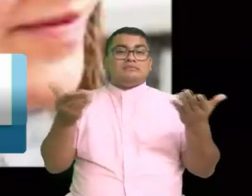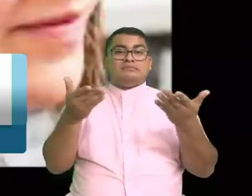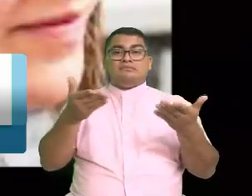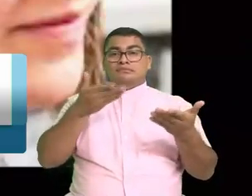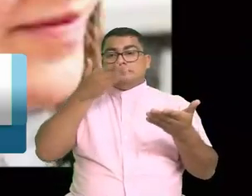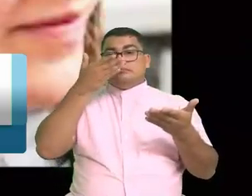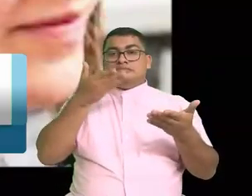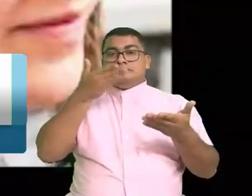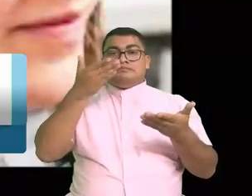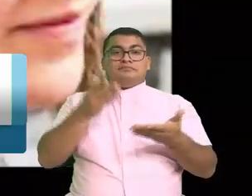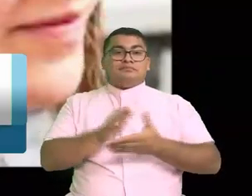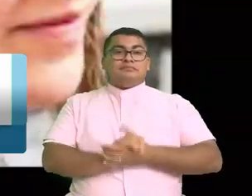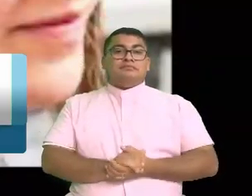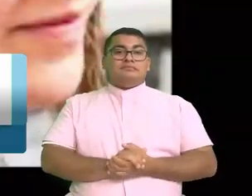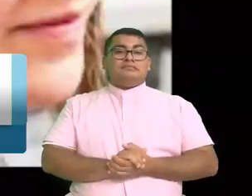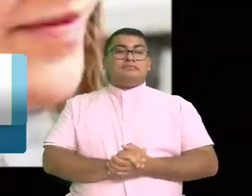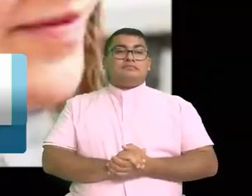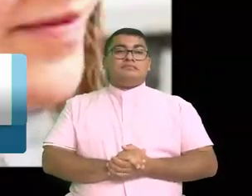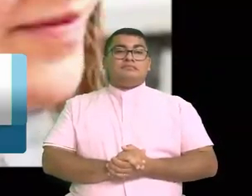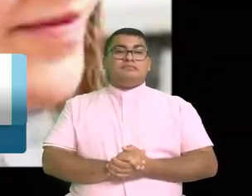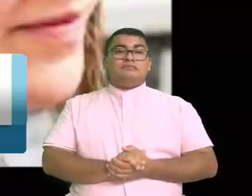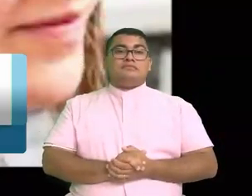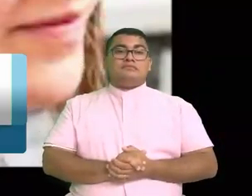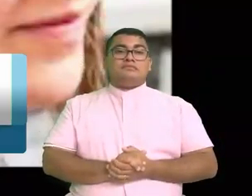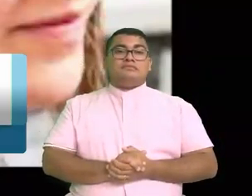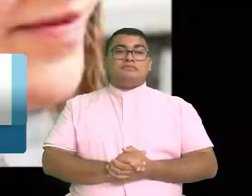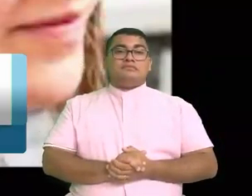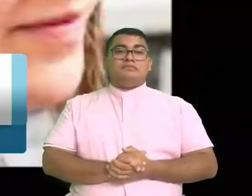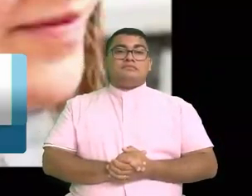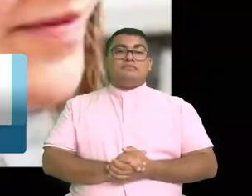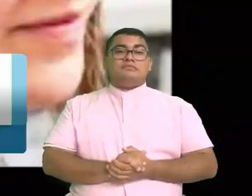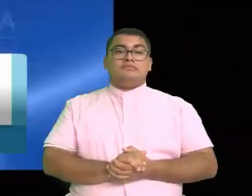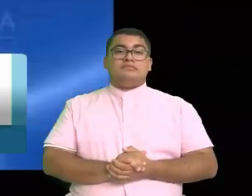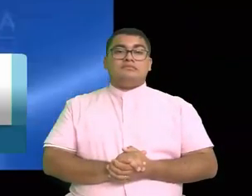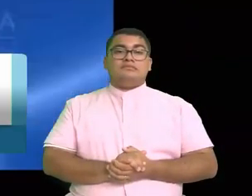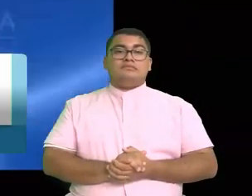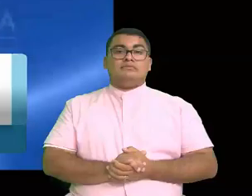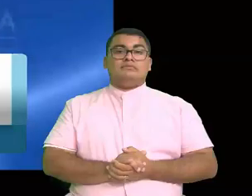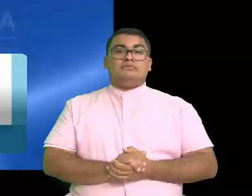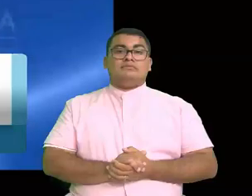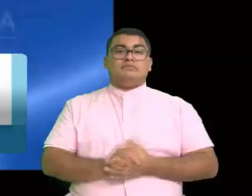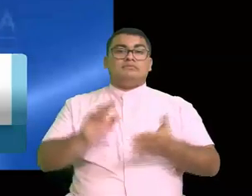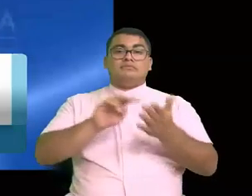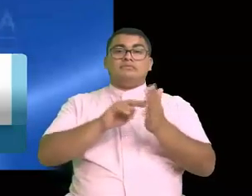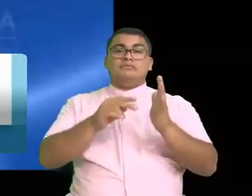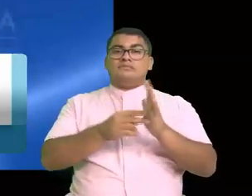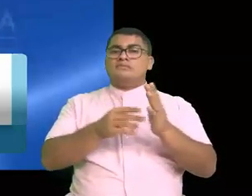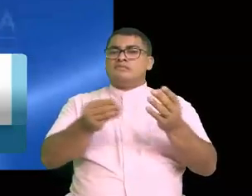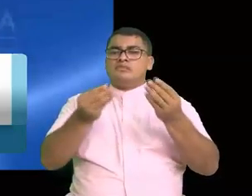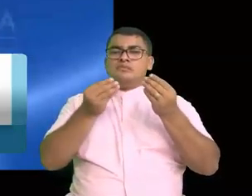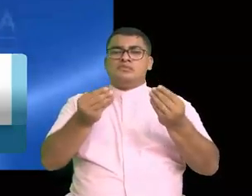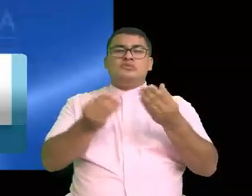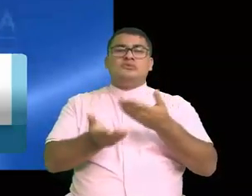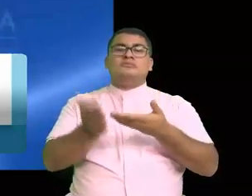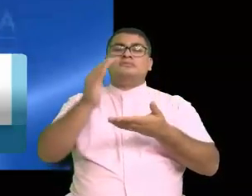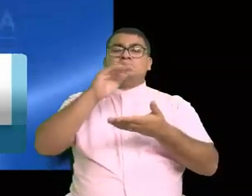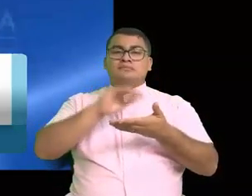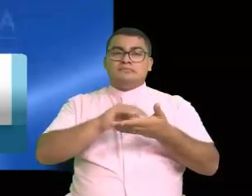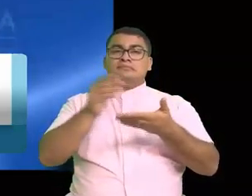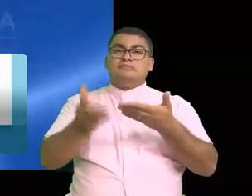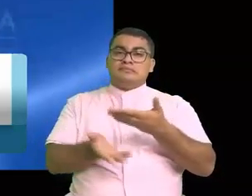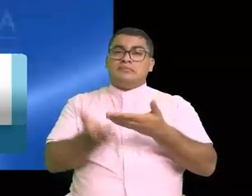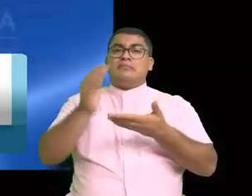respiratorio, como bien dice, que agudo, que se da con mucha frecuencia. Mucha